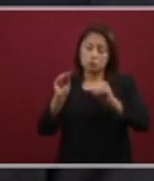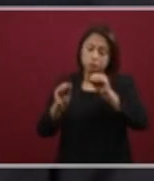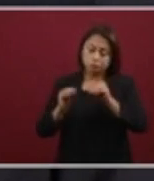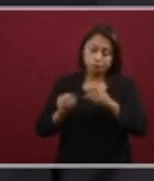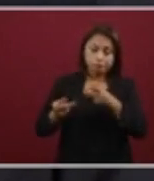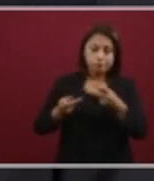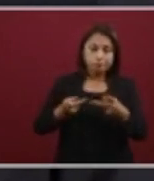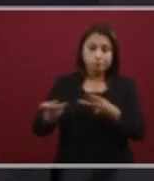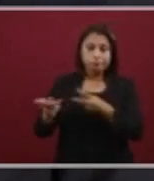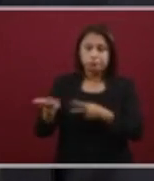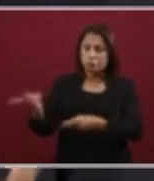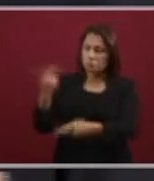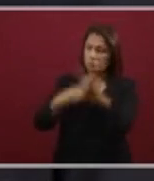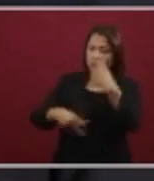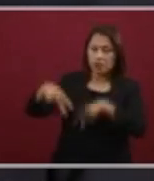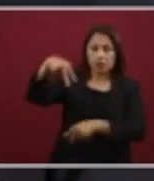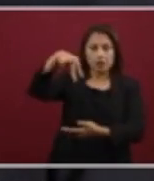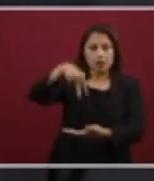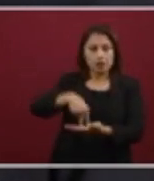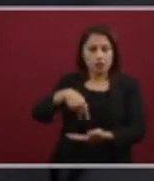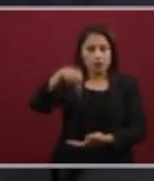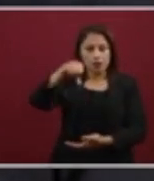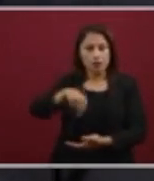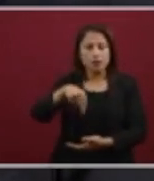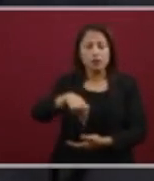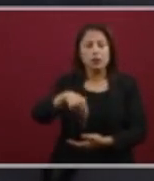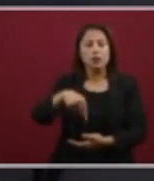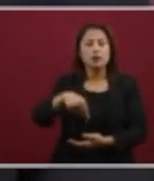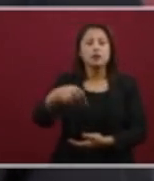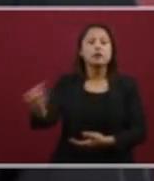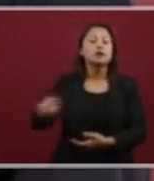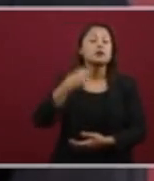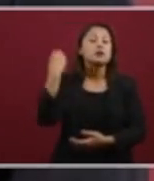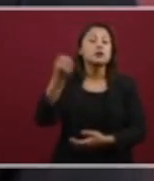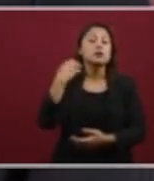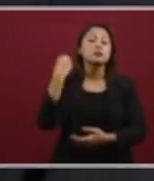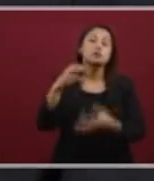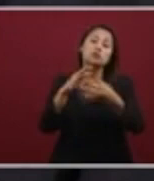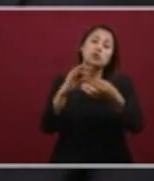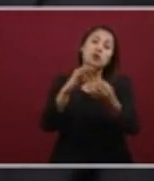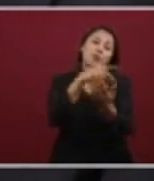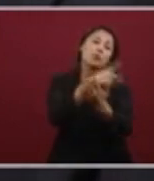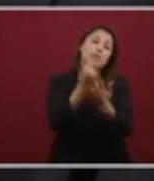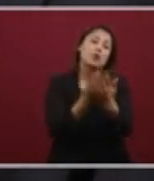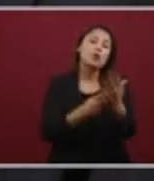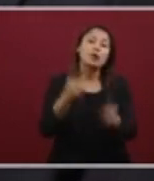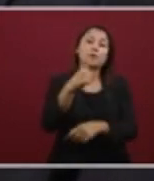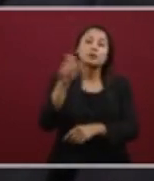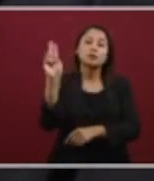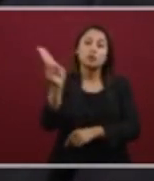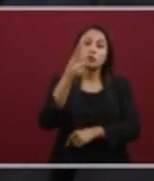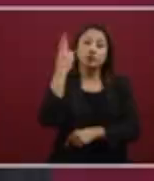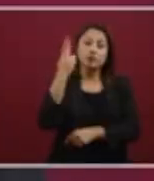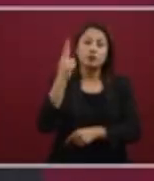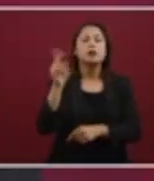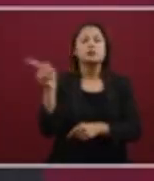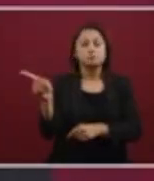acordamos y hacerles una exposición sobre las 100 universidades públicas y lo del CREFAL.